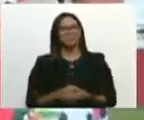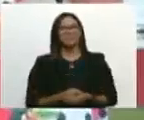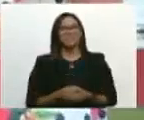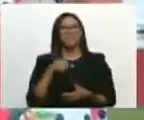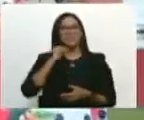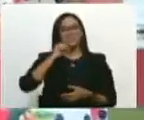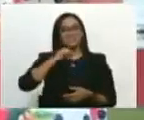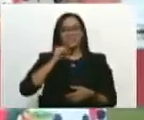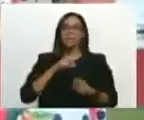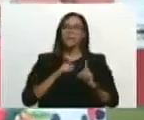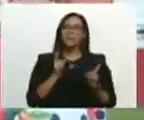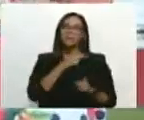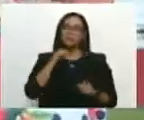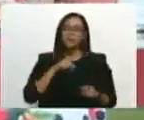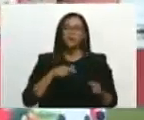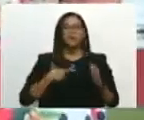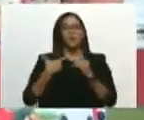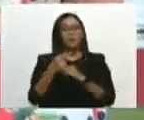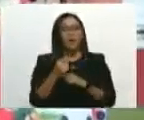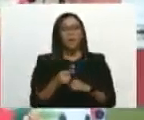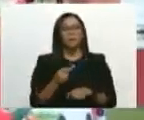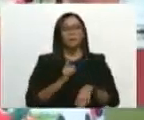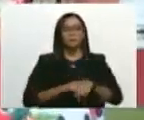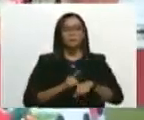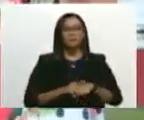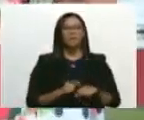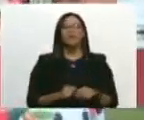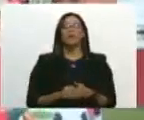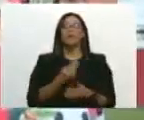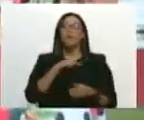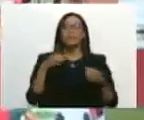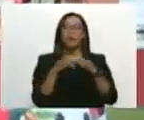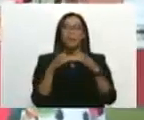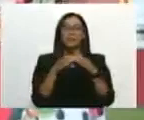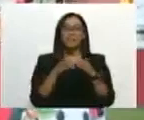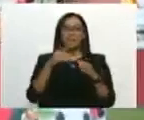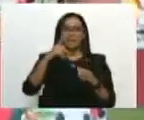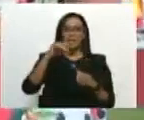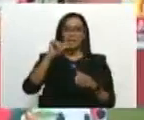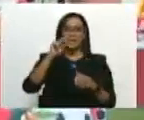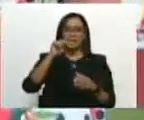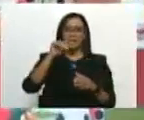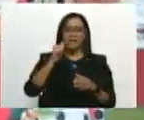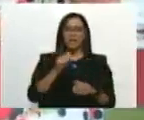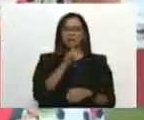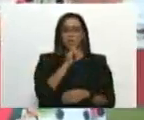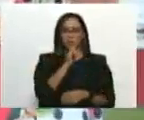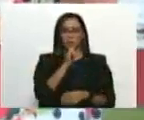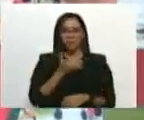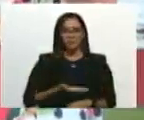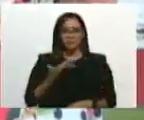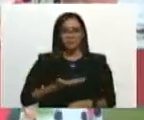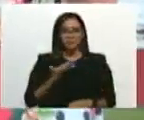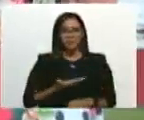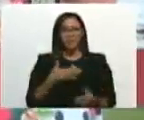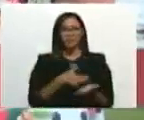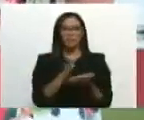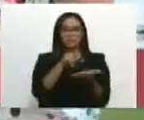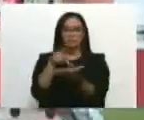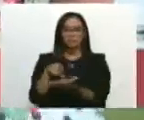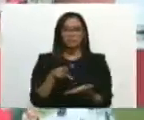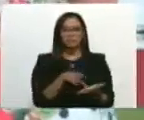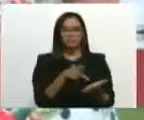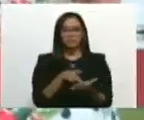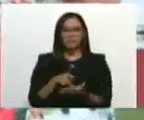Así es, Boris, pero nosotros nos vamos de inmediato con nuestra compañera Kenia, que nos trae una importante información sobre el despliegue del